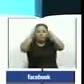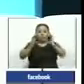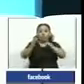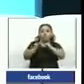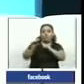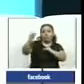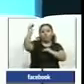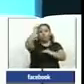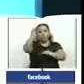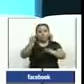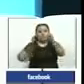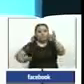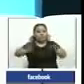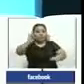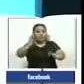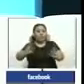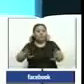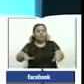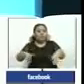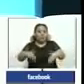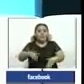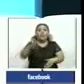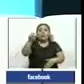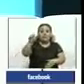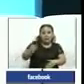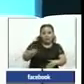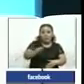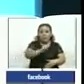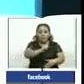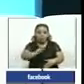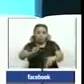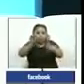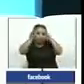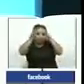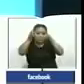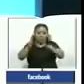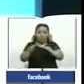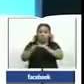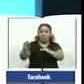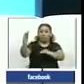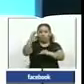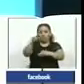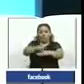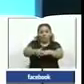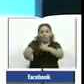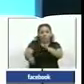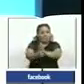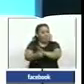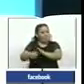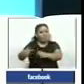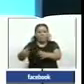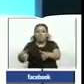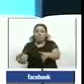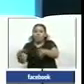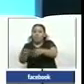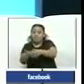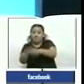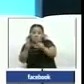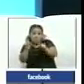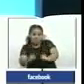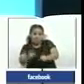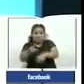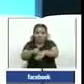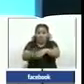de Justicia en disputa de anular la decisión de la Asamblea Nacional de mayoría opositora de permitir que los